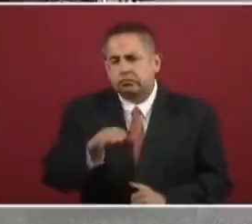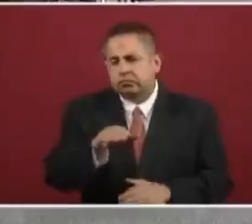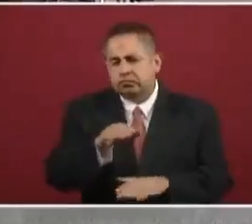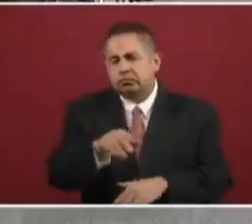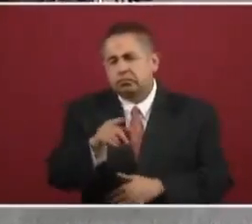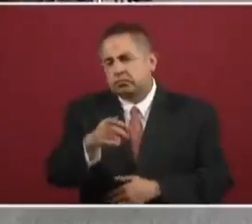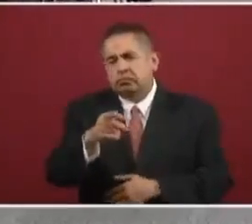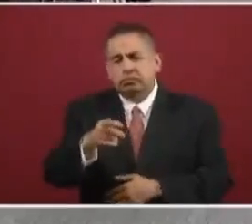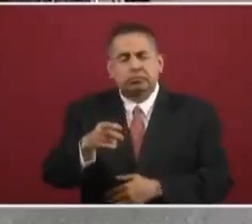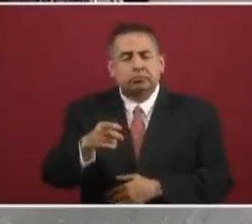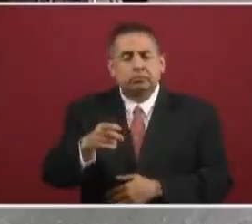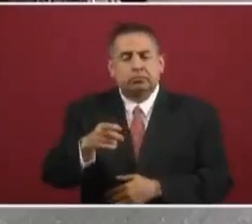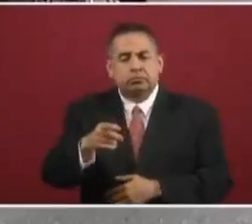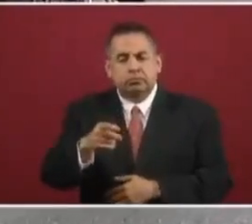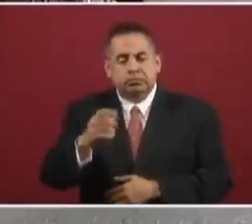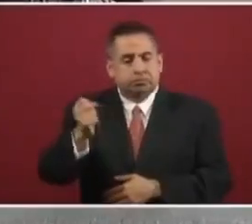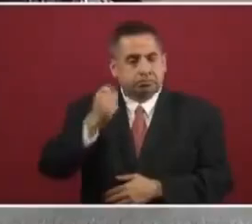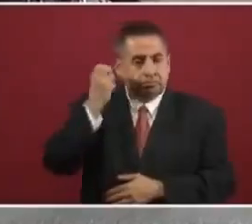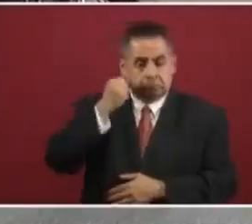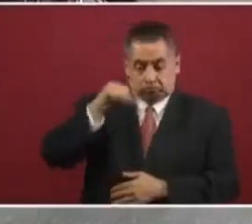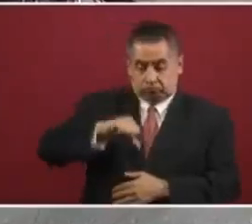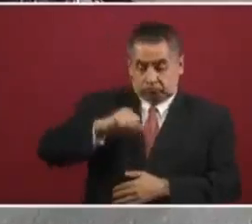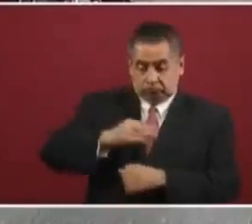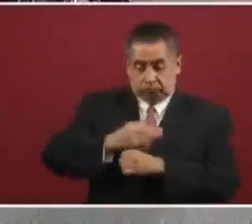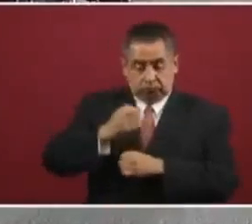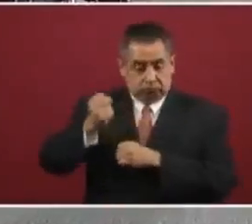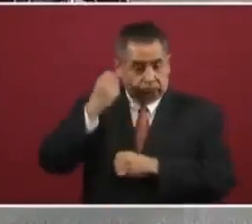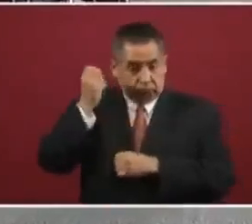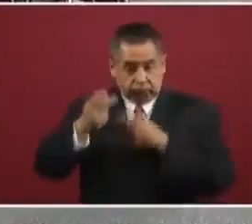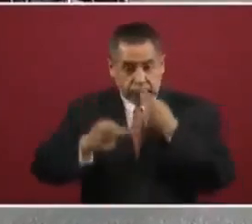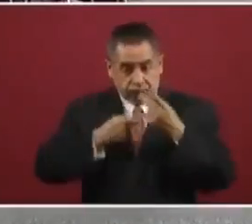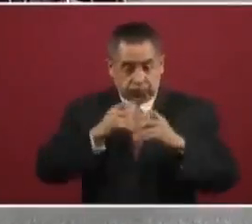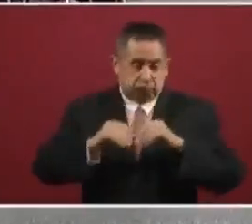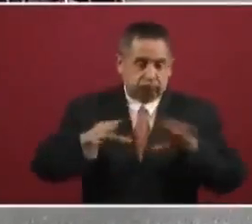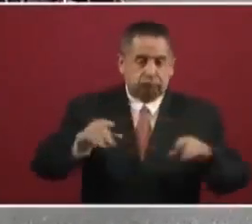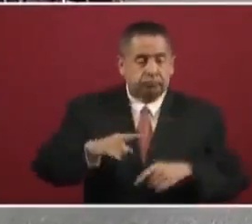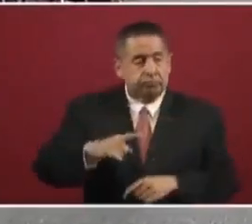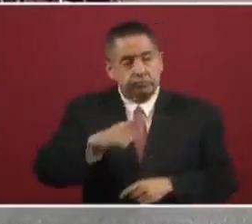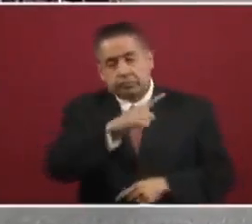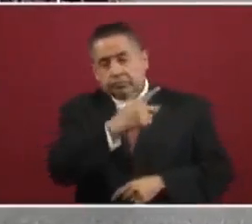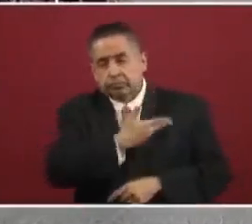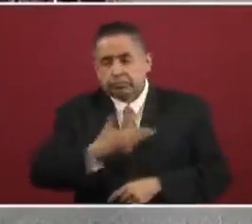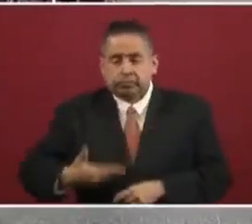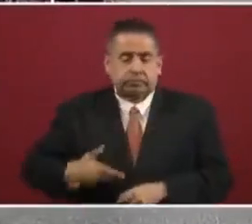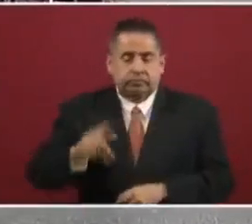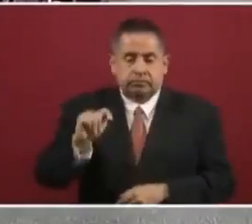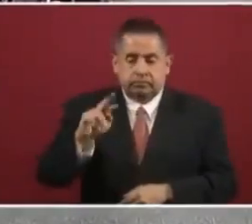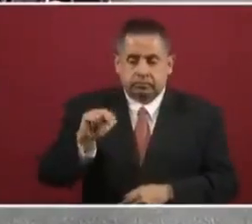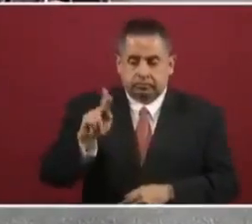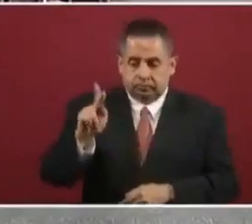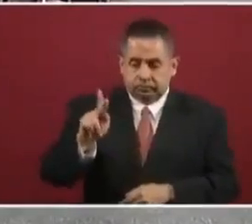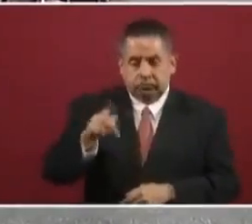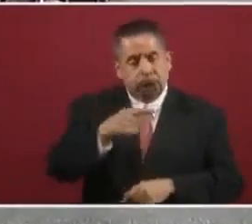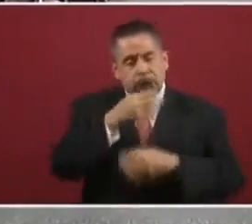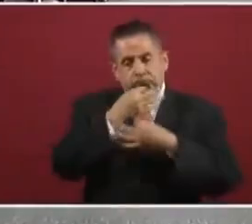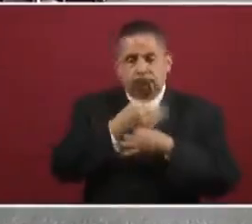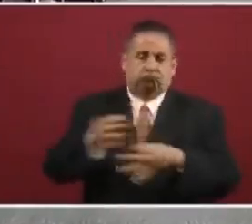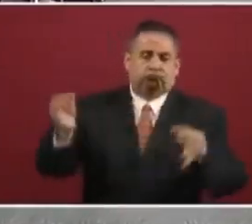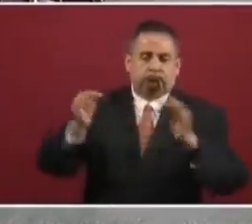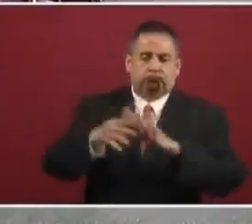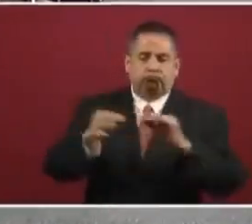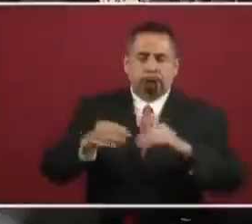primer mensaje al iniciar esta conferencia mañanera el presidente Trump anuncia